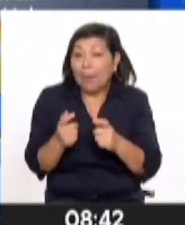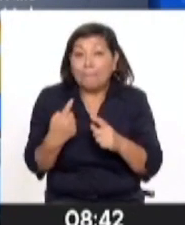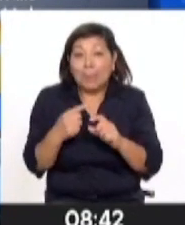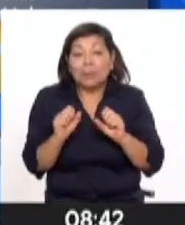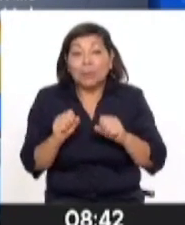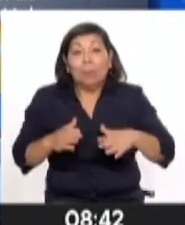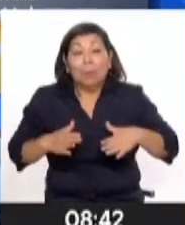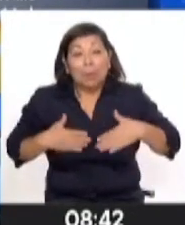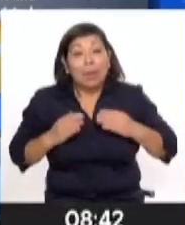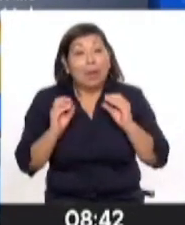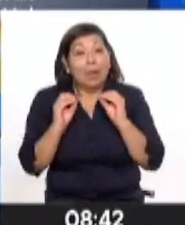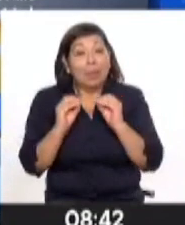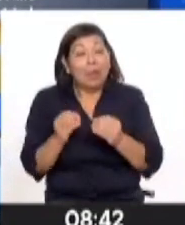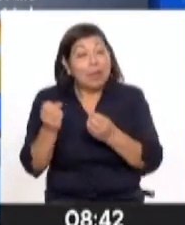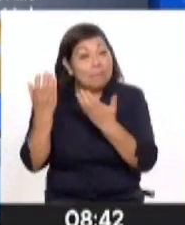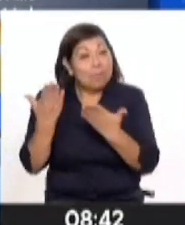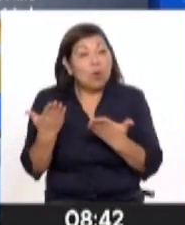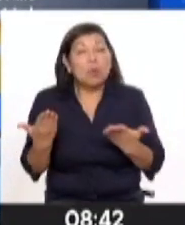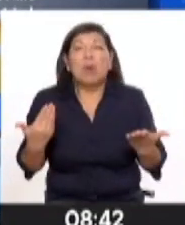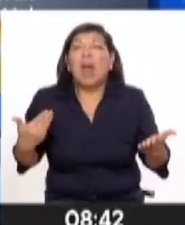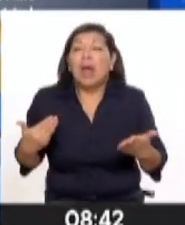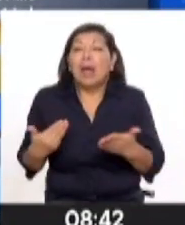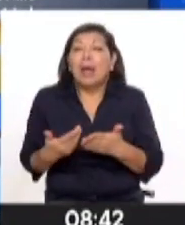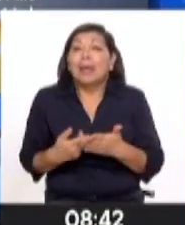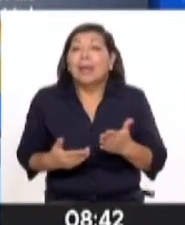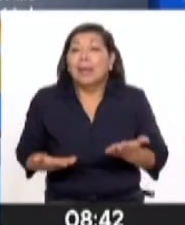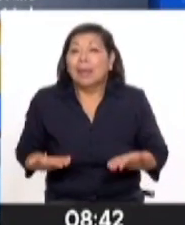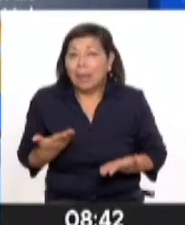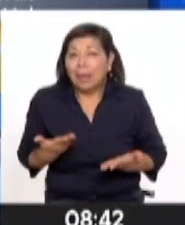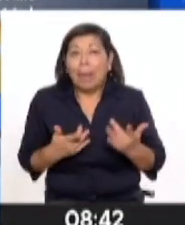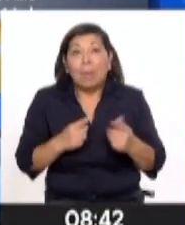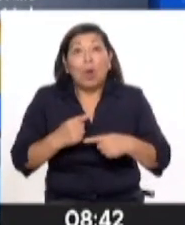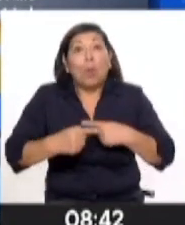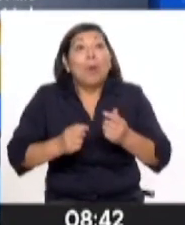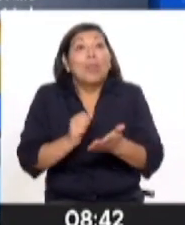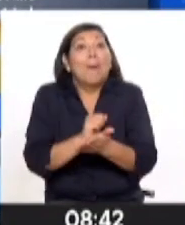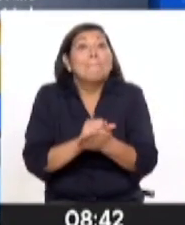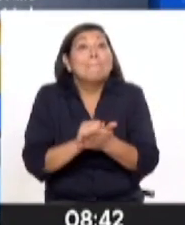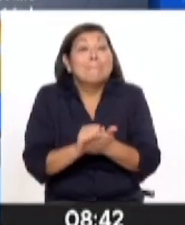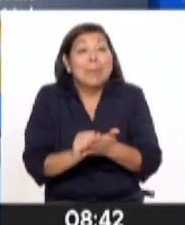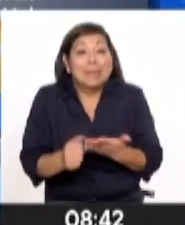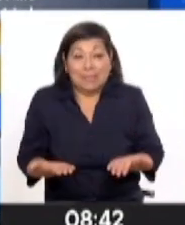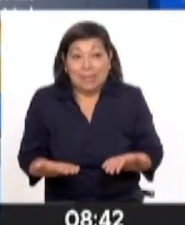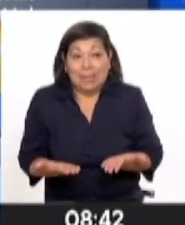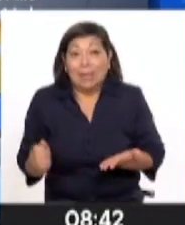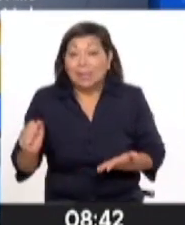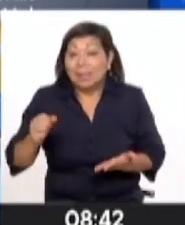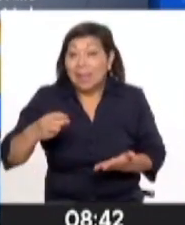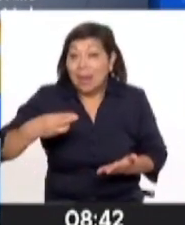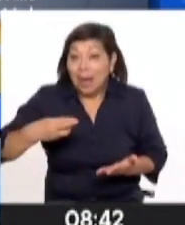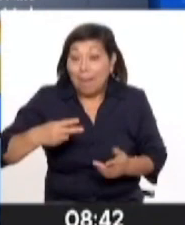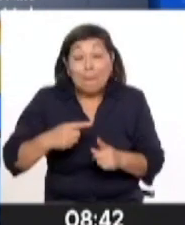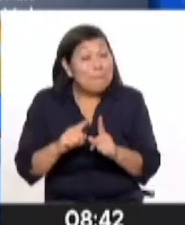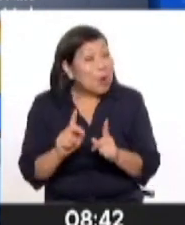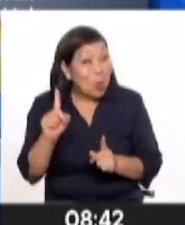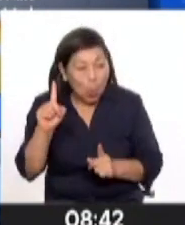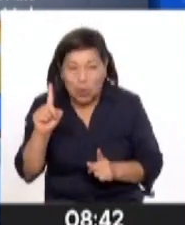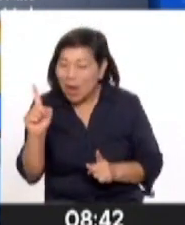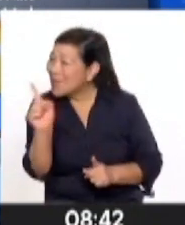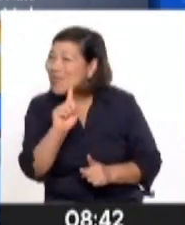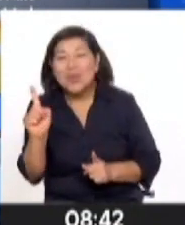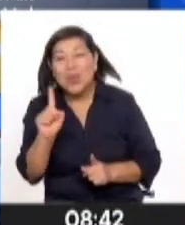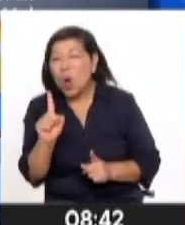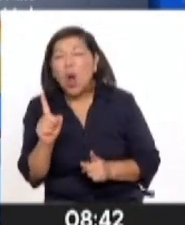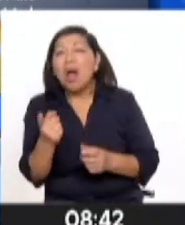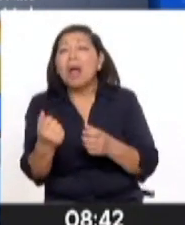para poder brindarnos información acerca de qué es lo que nos espera en los siguientes meses. El CENAMI es parte del ENFE, pero no es el único. El